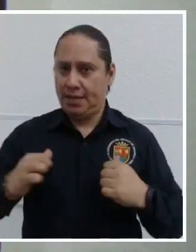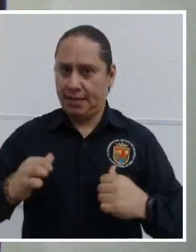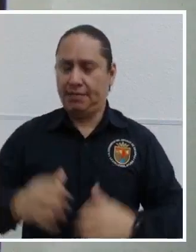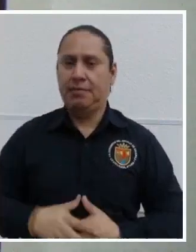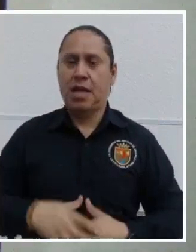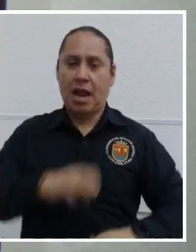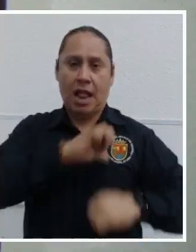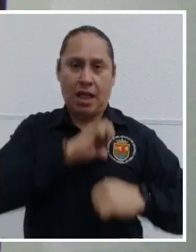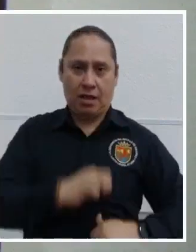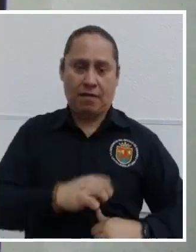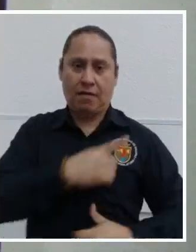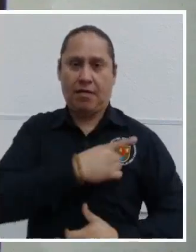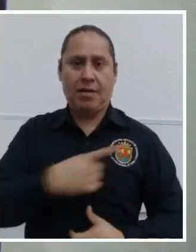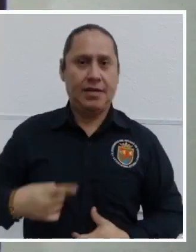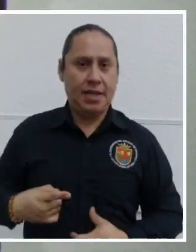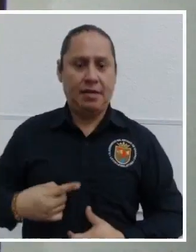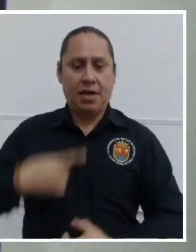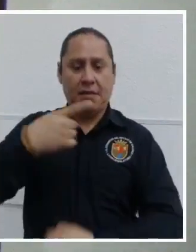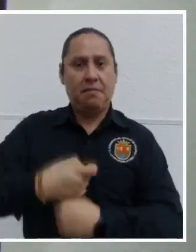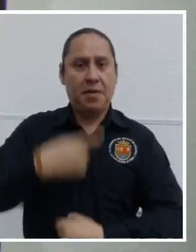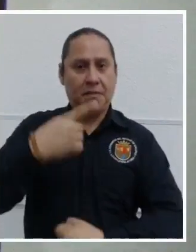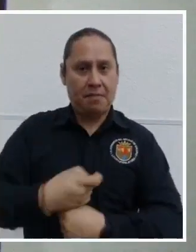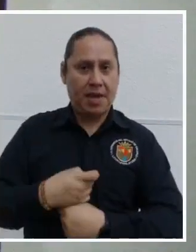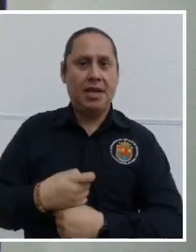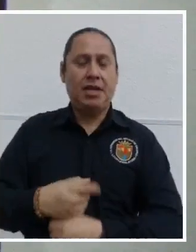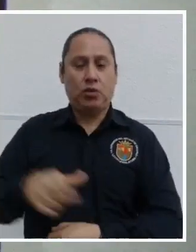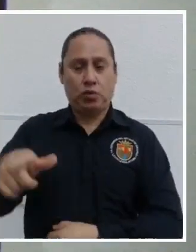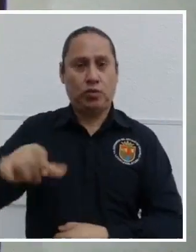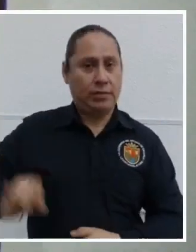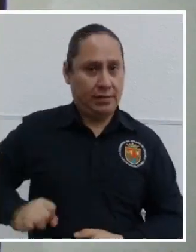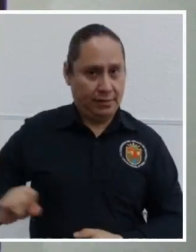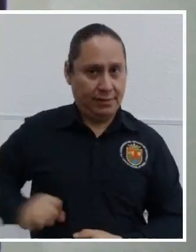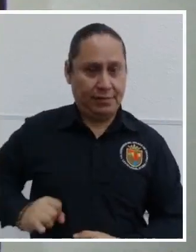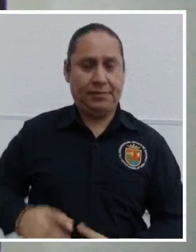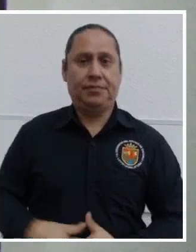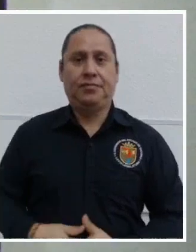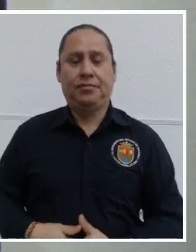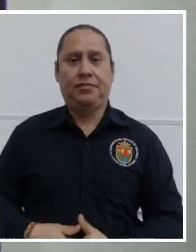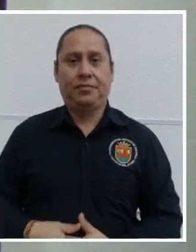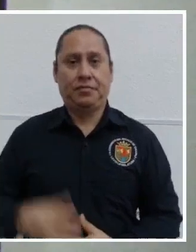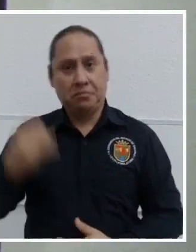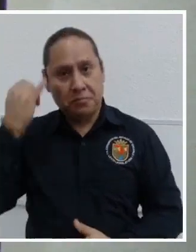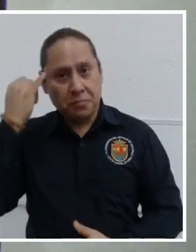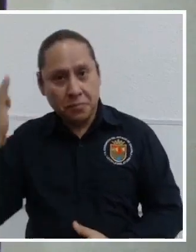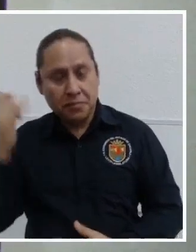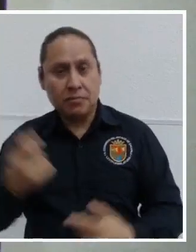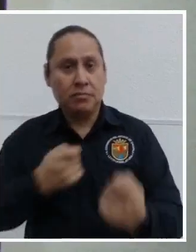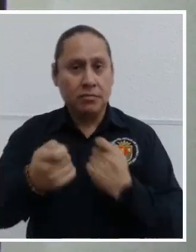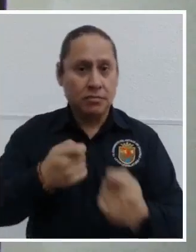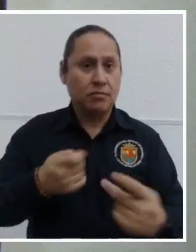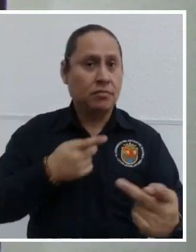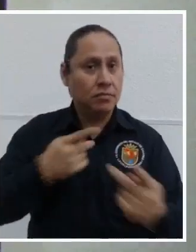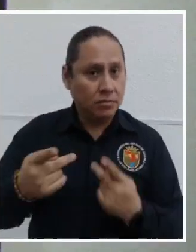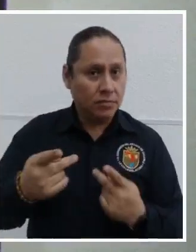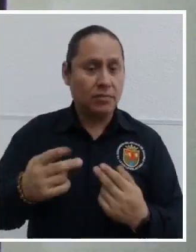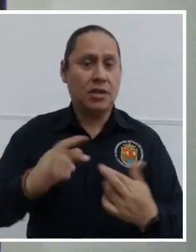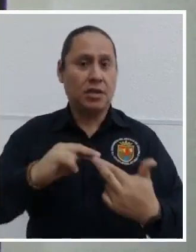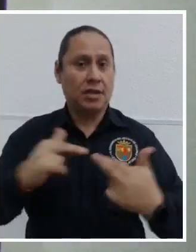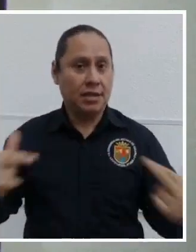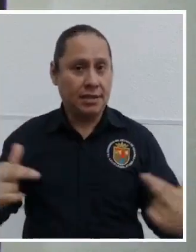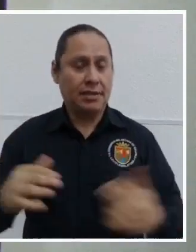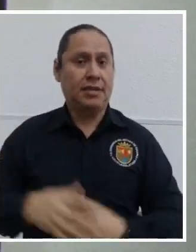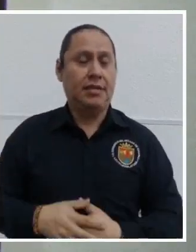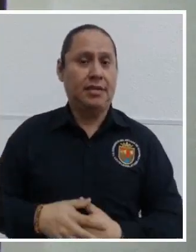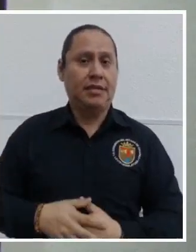las autoridades deben privilegiar su interés superior, por lo que al momento de tramitarse cualquier aspecto relativo a